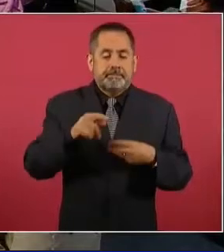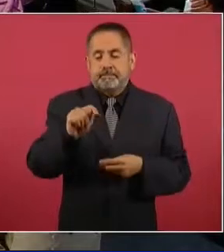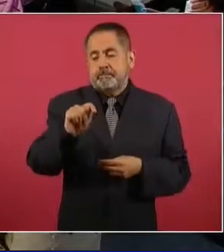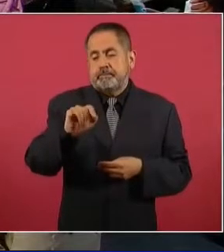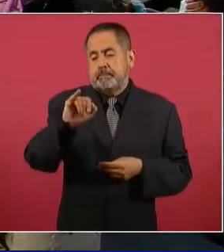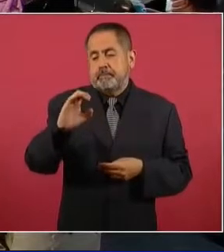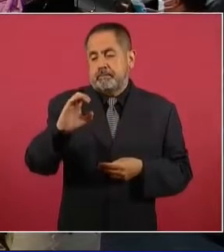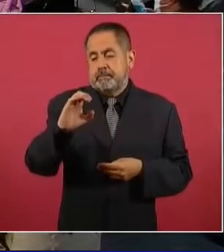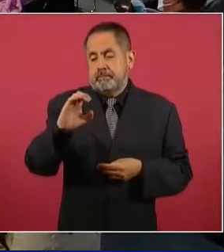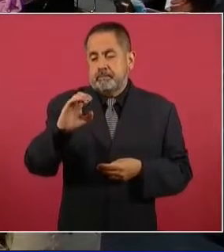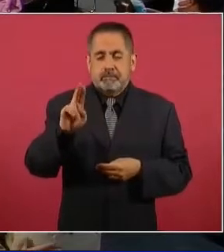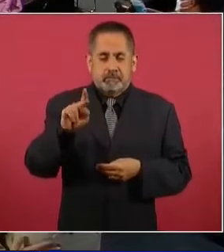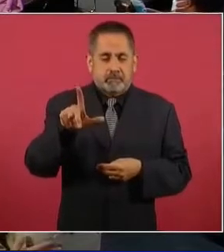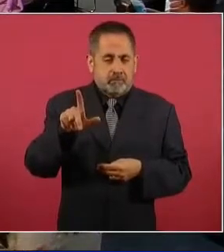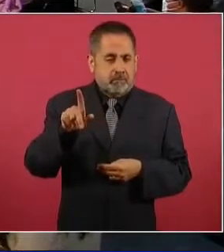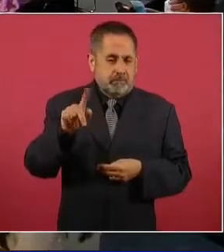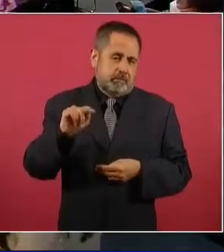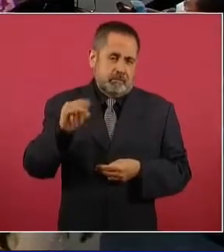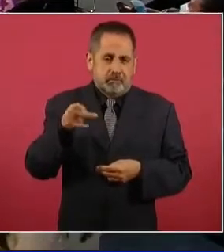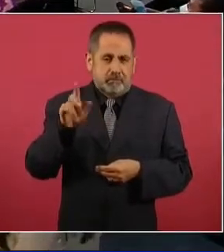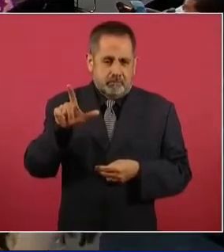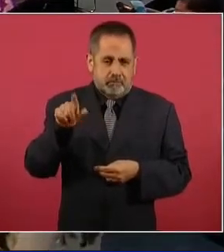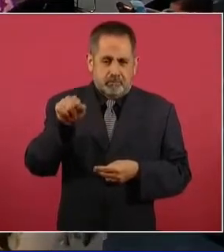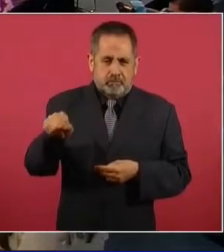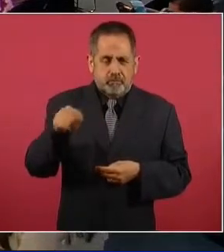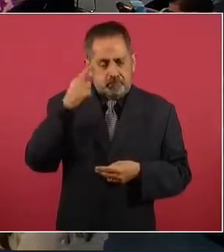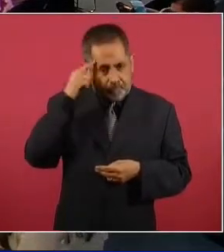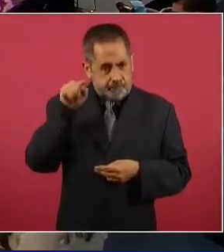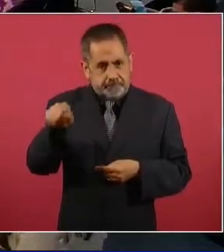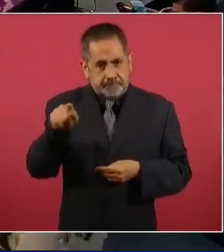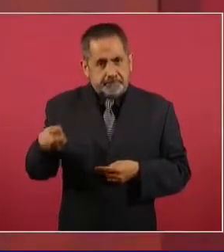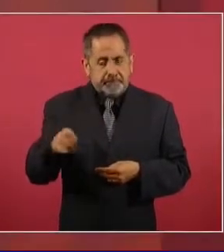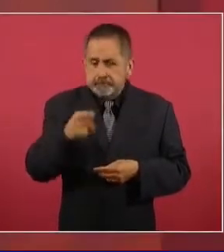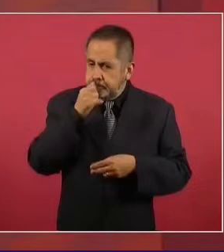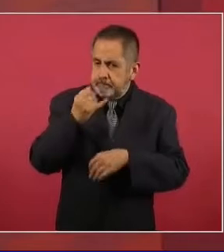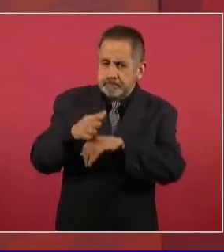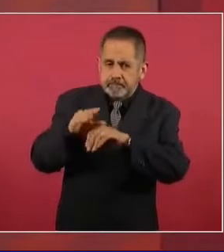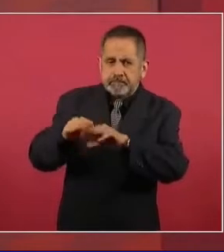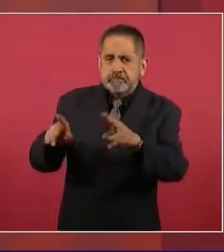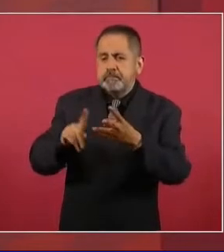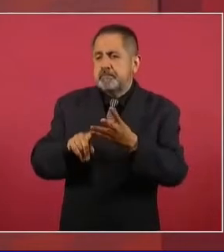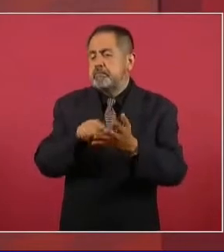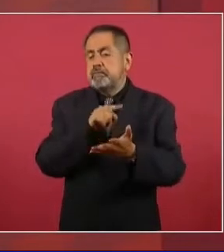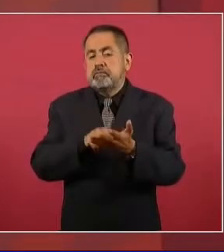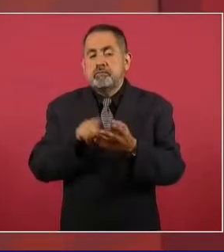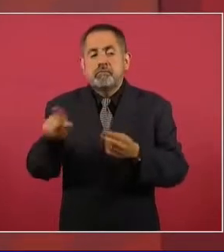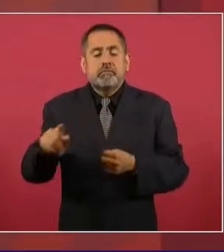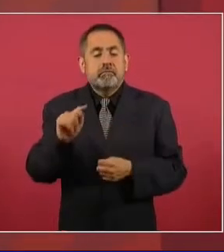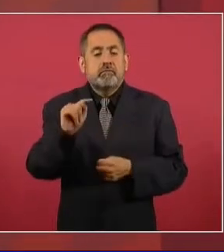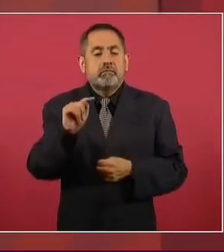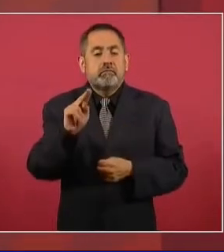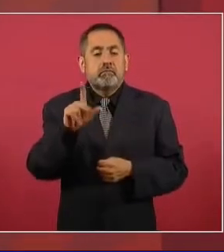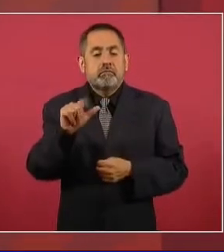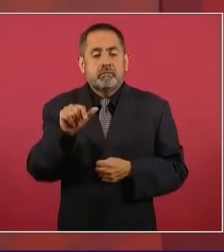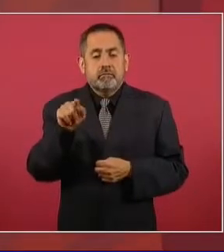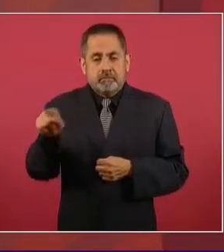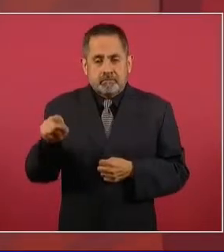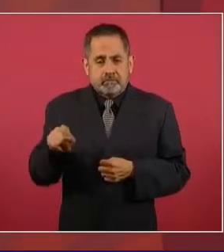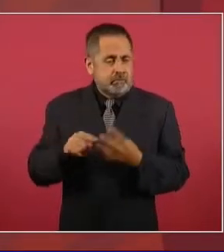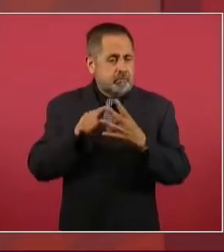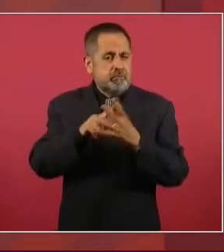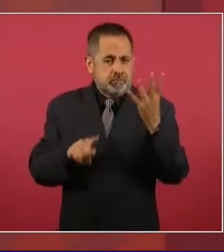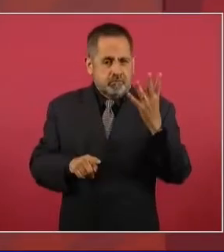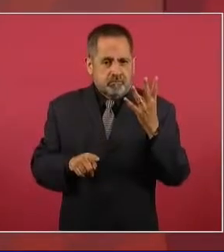Ticul, vamos a aprovechar para informar a los habitantes de Tula. A ver, esos